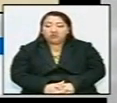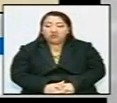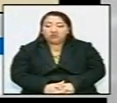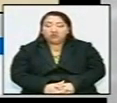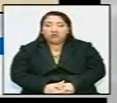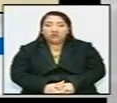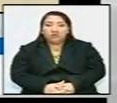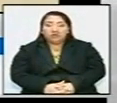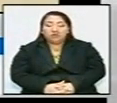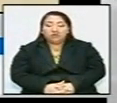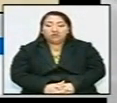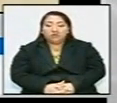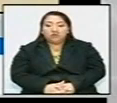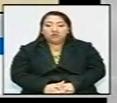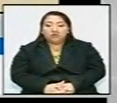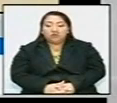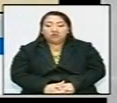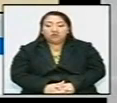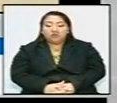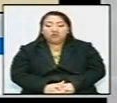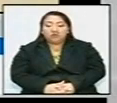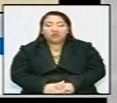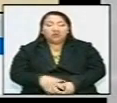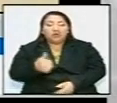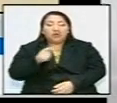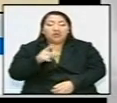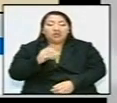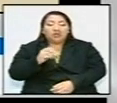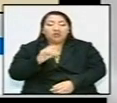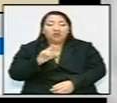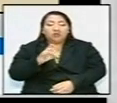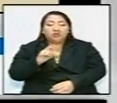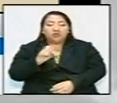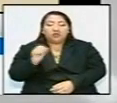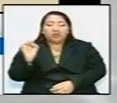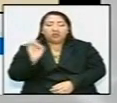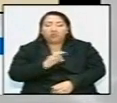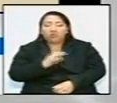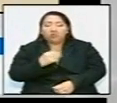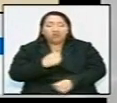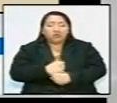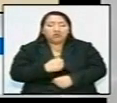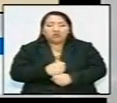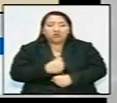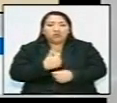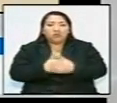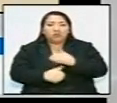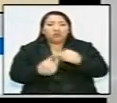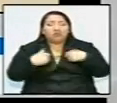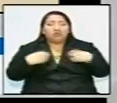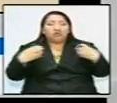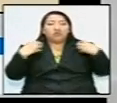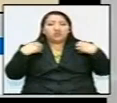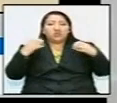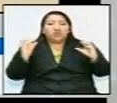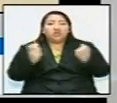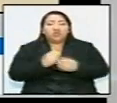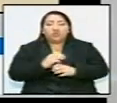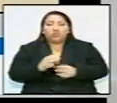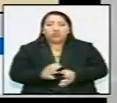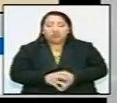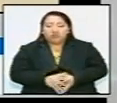una vez más que el señor Aldo Rodríguez Uceda nunca ha sido trabajador de mi despacho